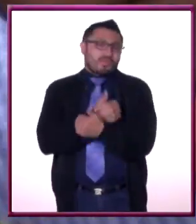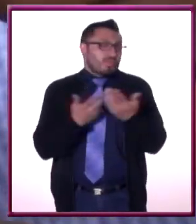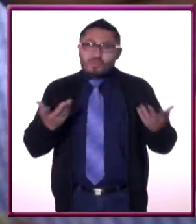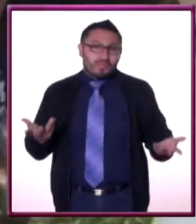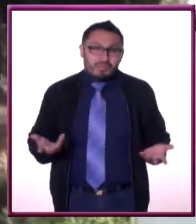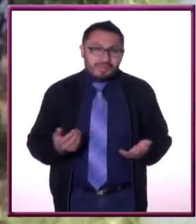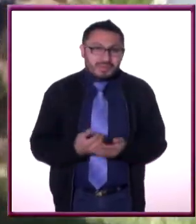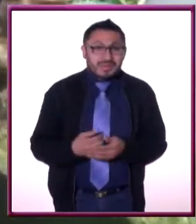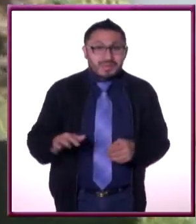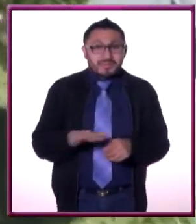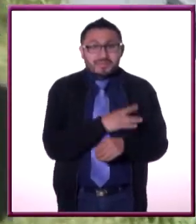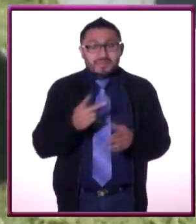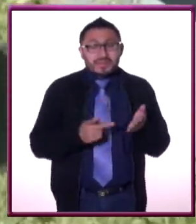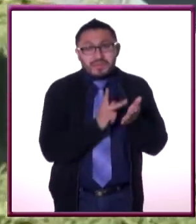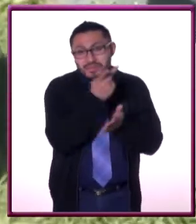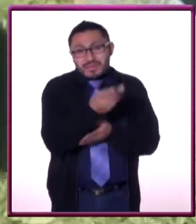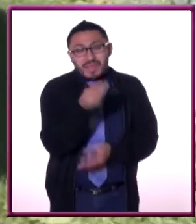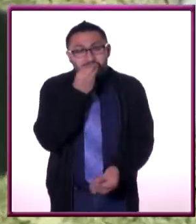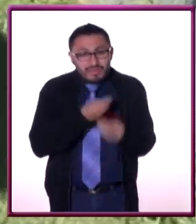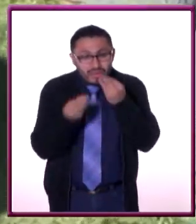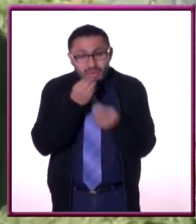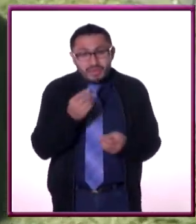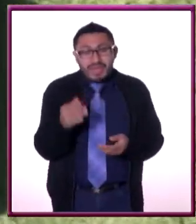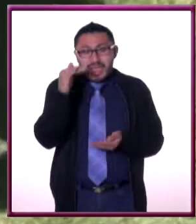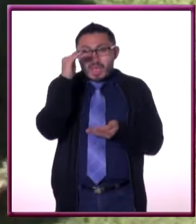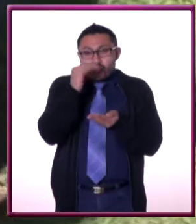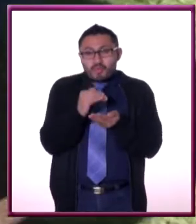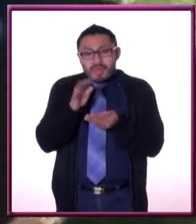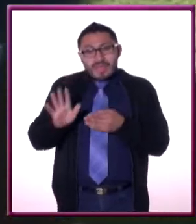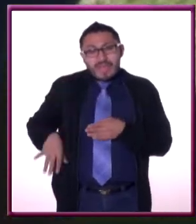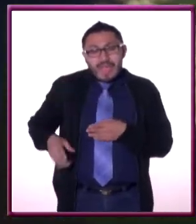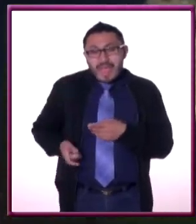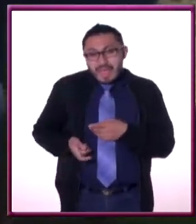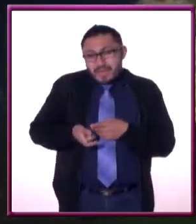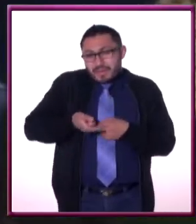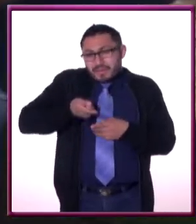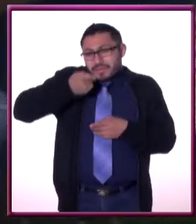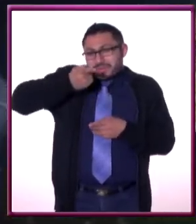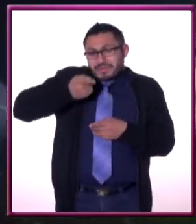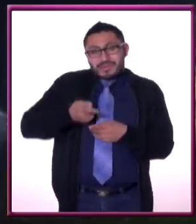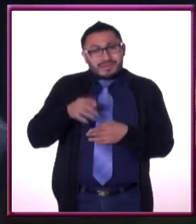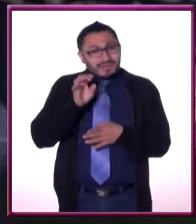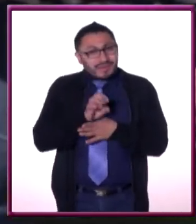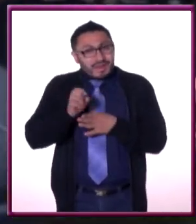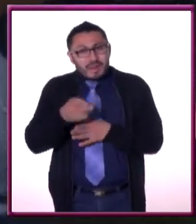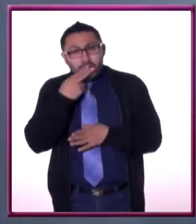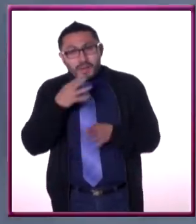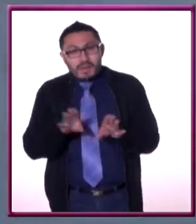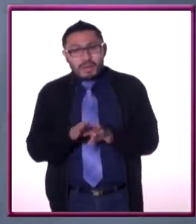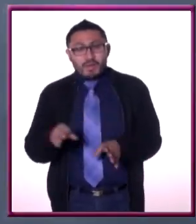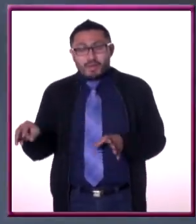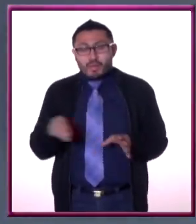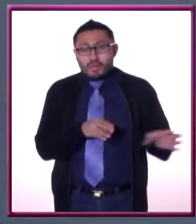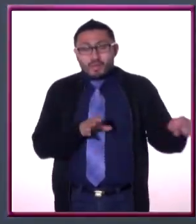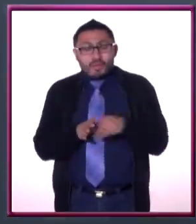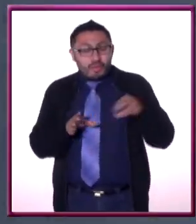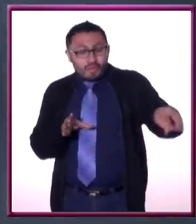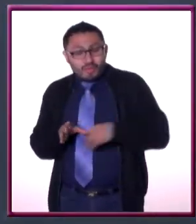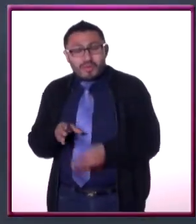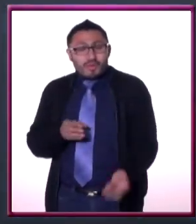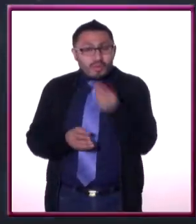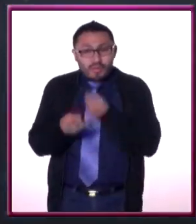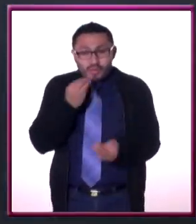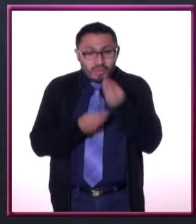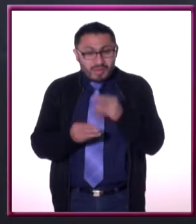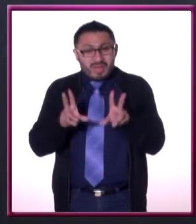principales, porque estas plantas se comen tiernas cuando están pequeñas, apenas creciendo. Entonces se recolectan, se